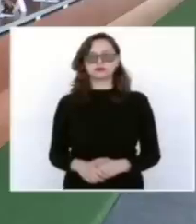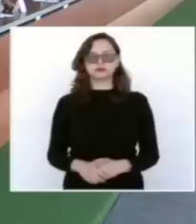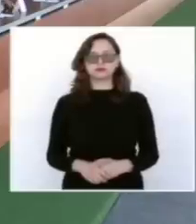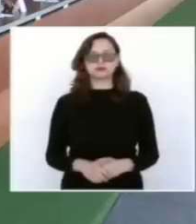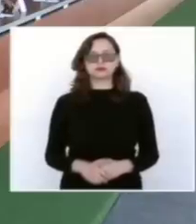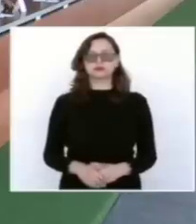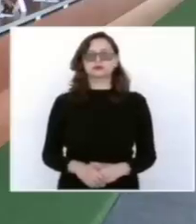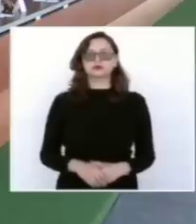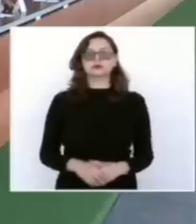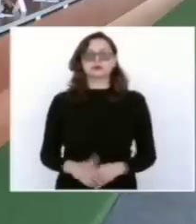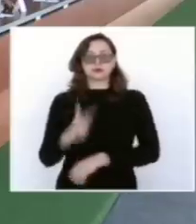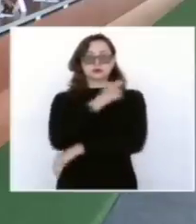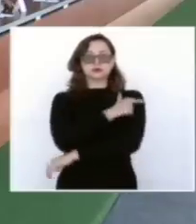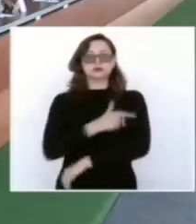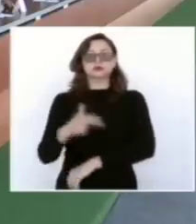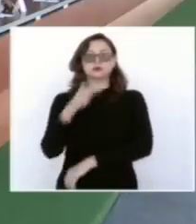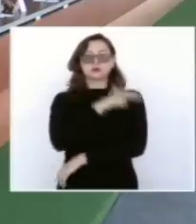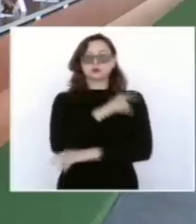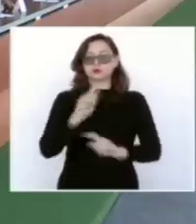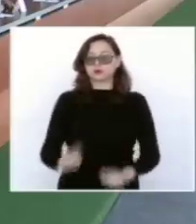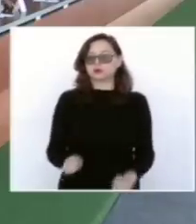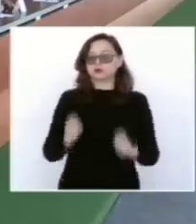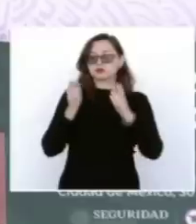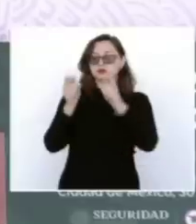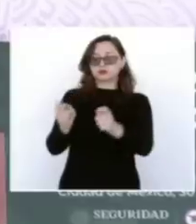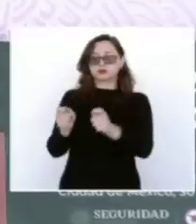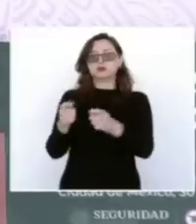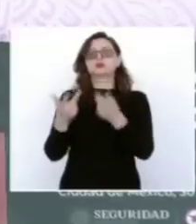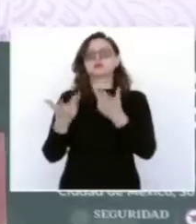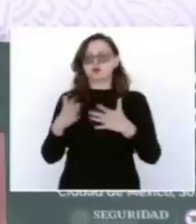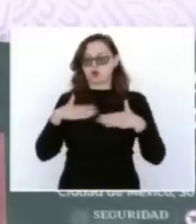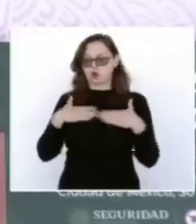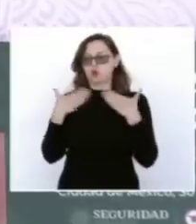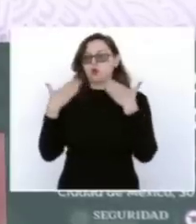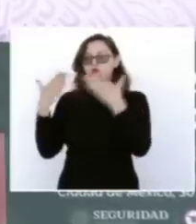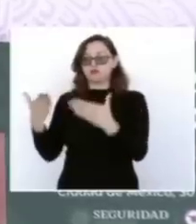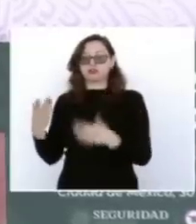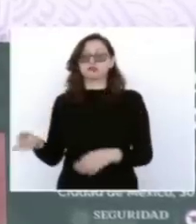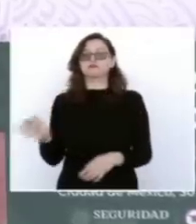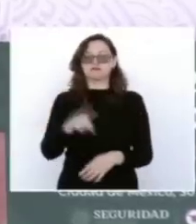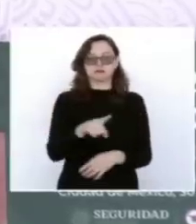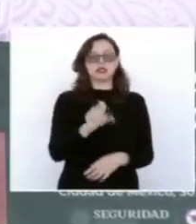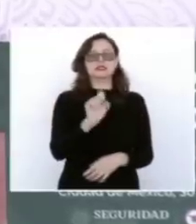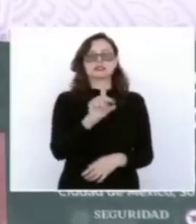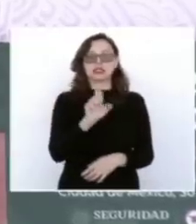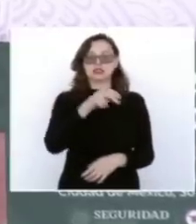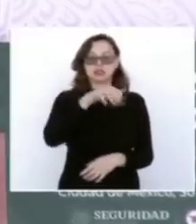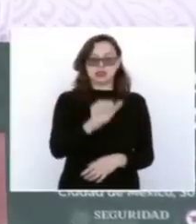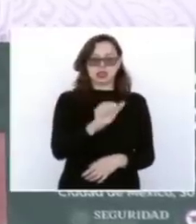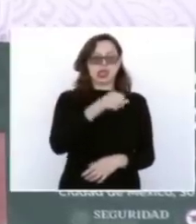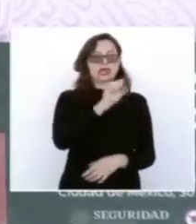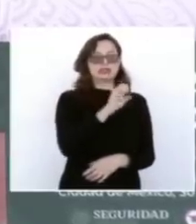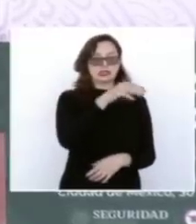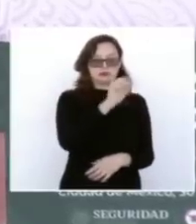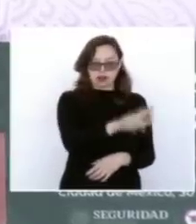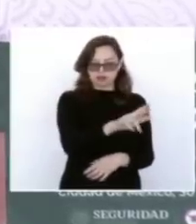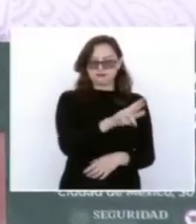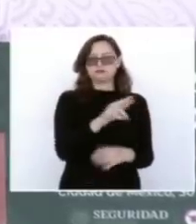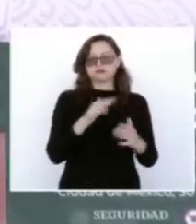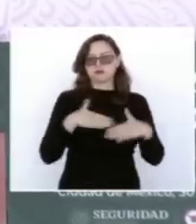La Guardia Nacional únicamente está por debajo de las Fuerzas Armadas. Amable